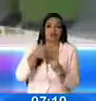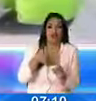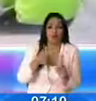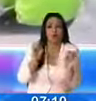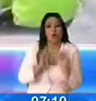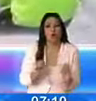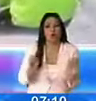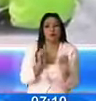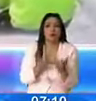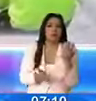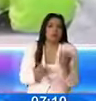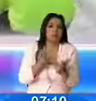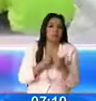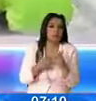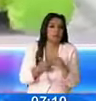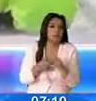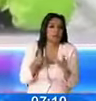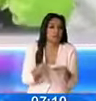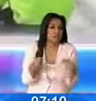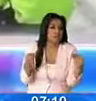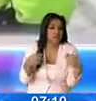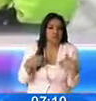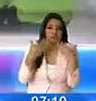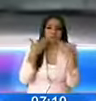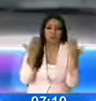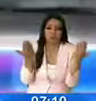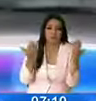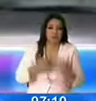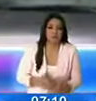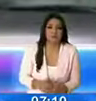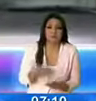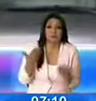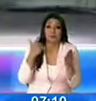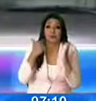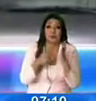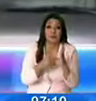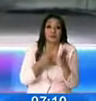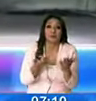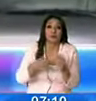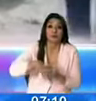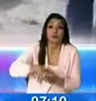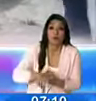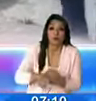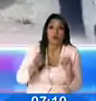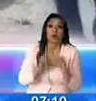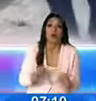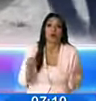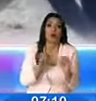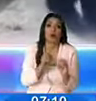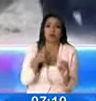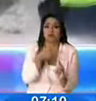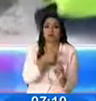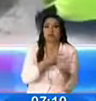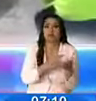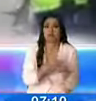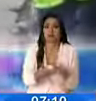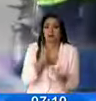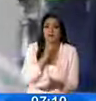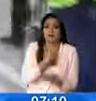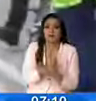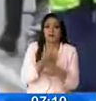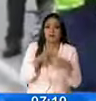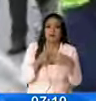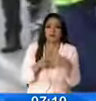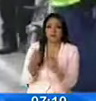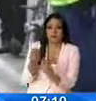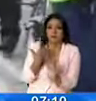que sería por otros motivos. No se sabe de cierta manera si es que fue intento de robo o fue intento de asesinato, ya que existen dos versiones,